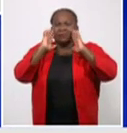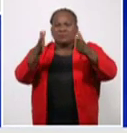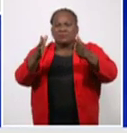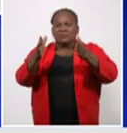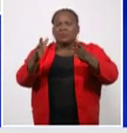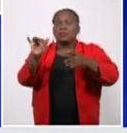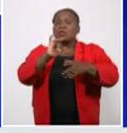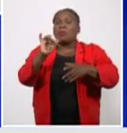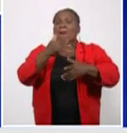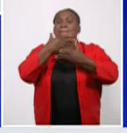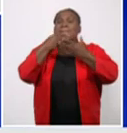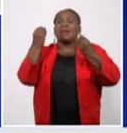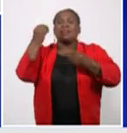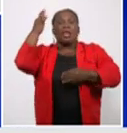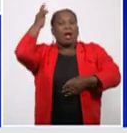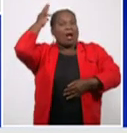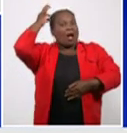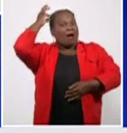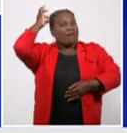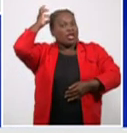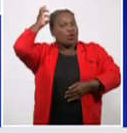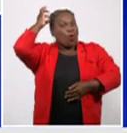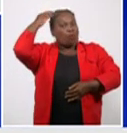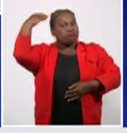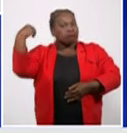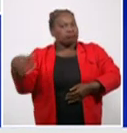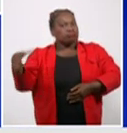de cabello, la falta de